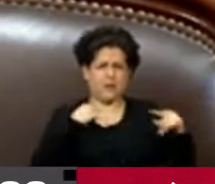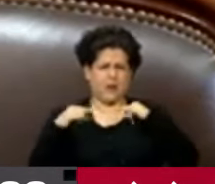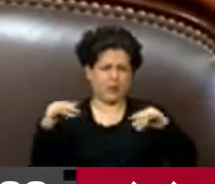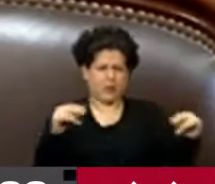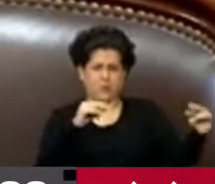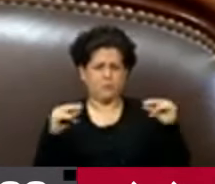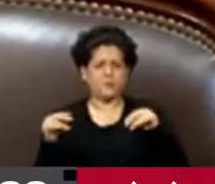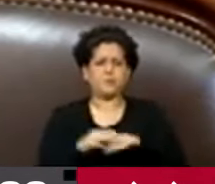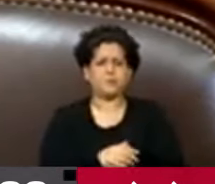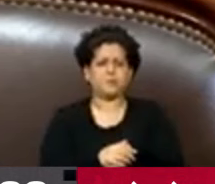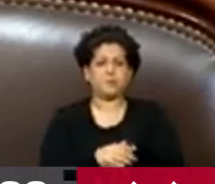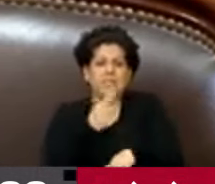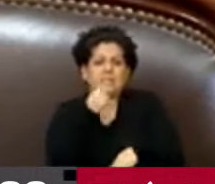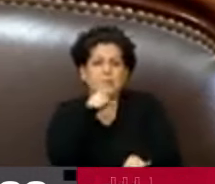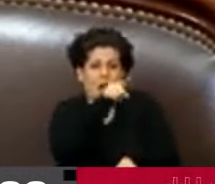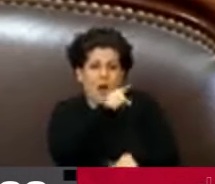Presidente.